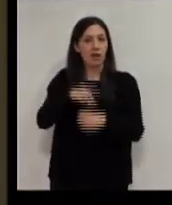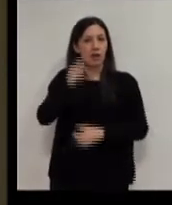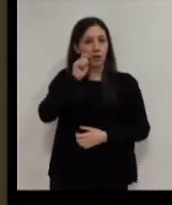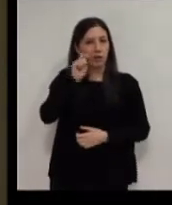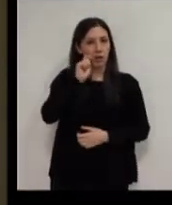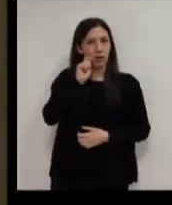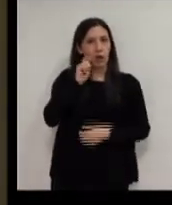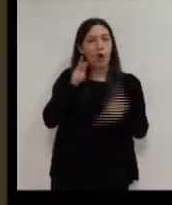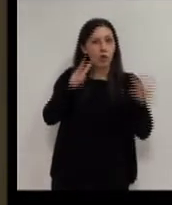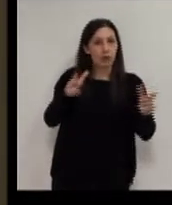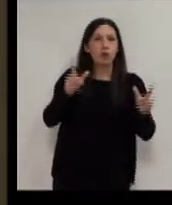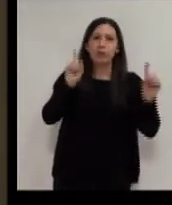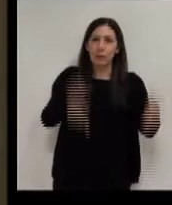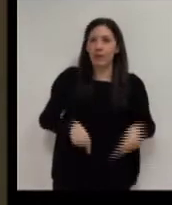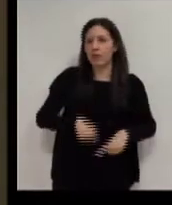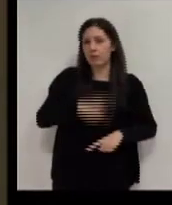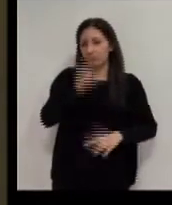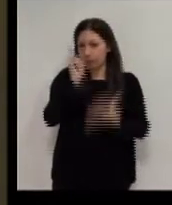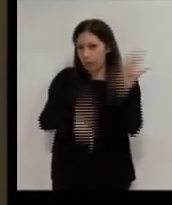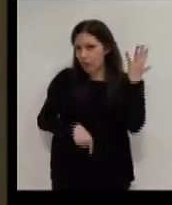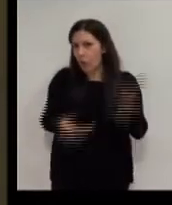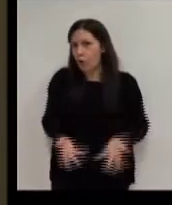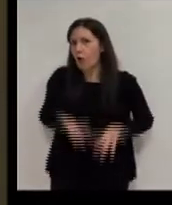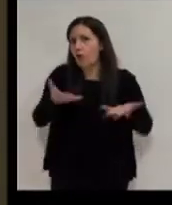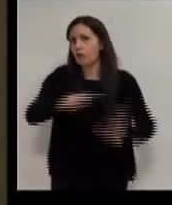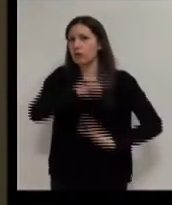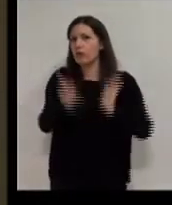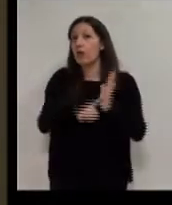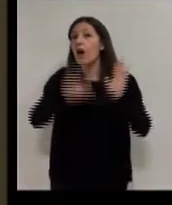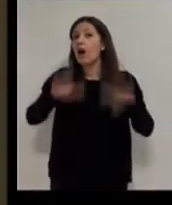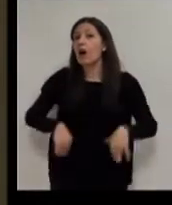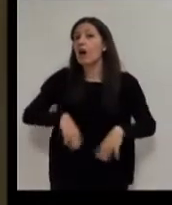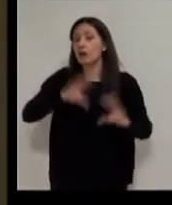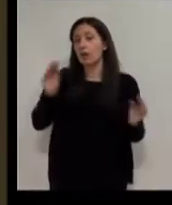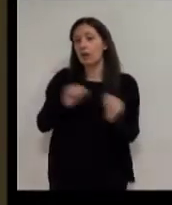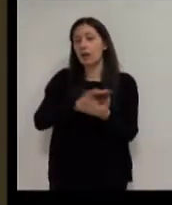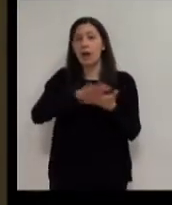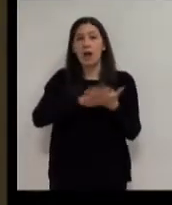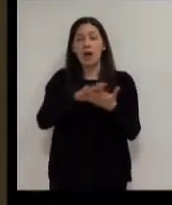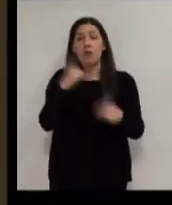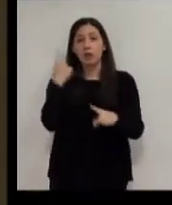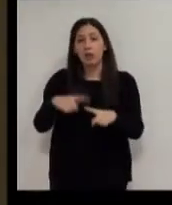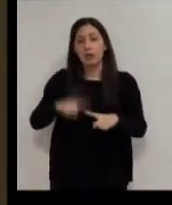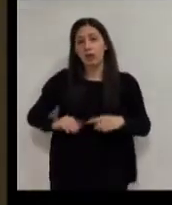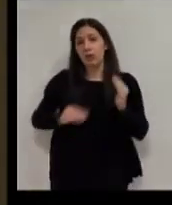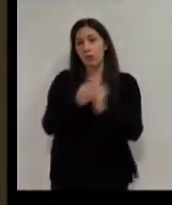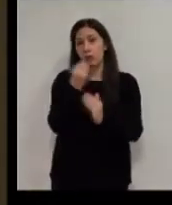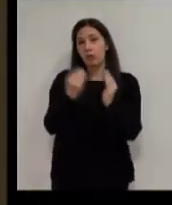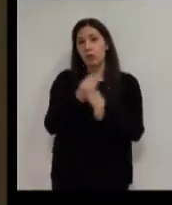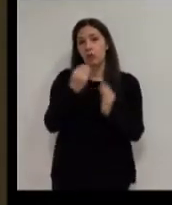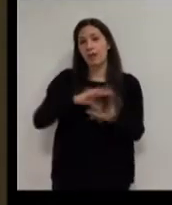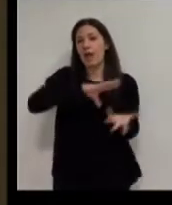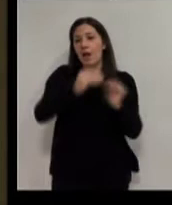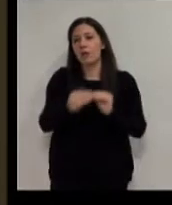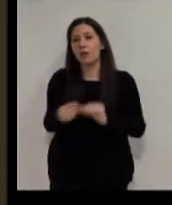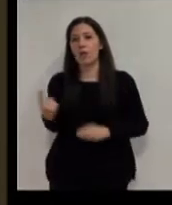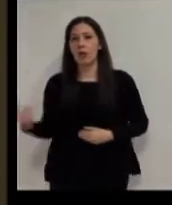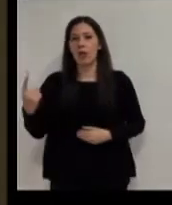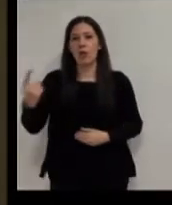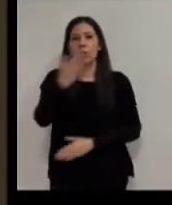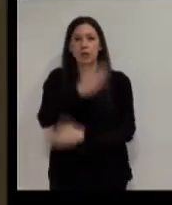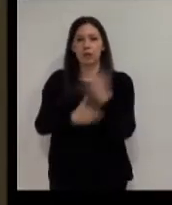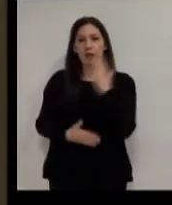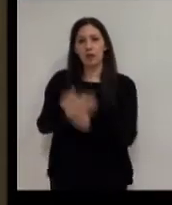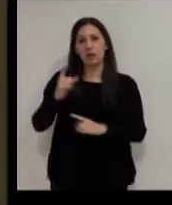en términos de turismo, no solo ya desde el punto de vista hotelero, sino toda la oferta, acabamos hablando de productos a medida, o al menos a medida de